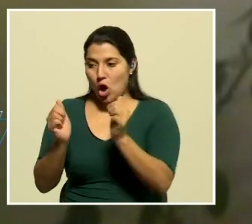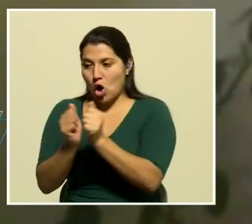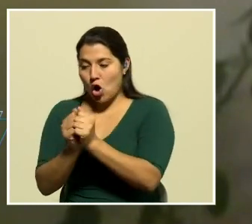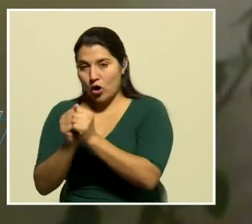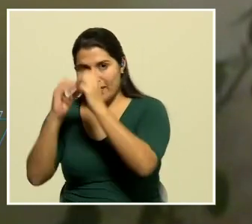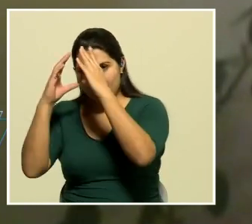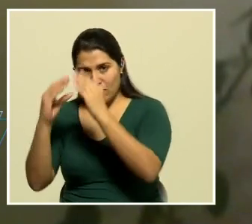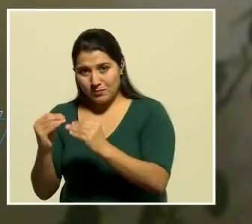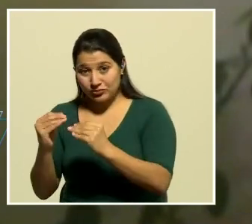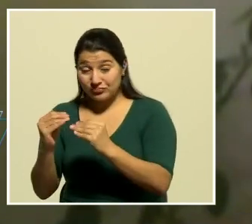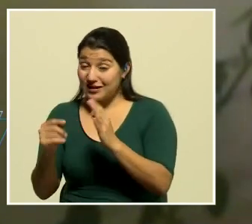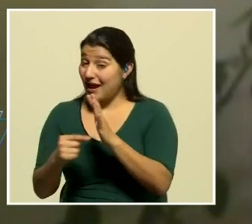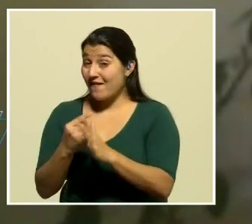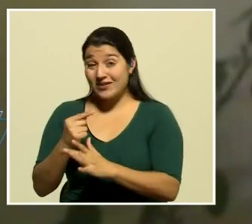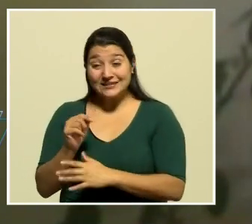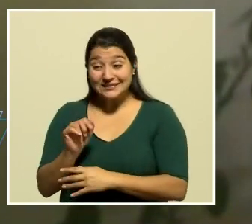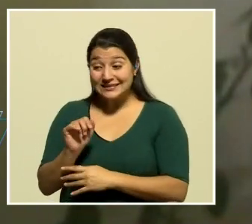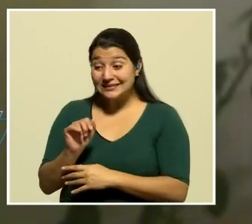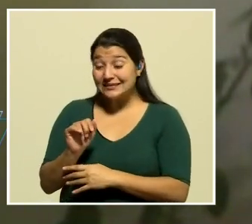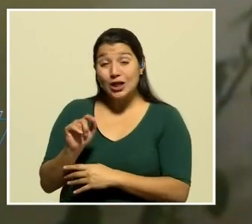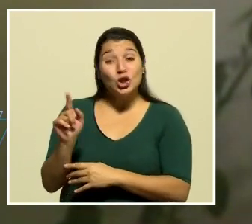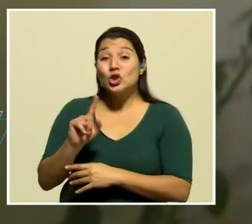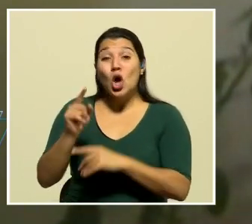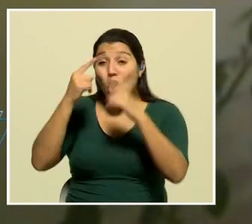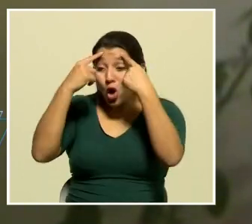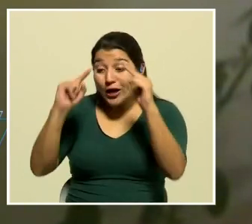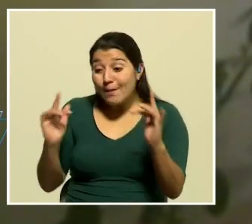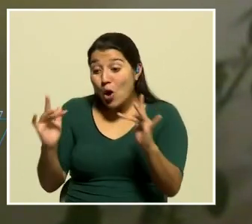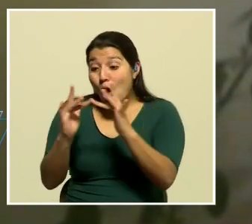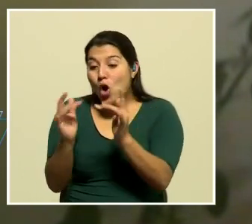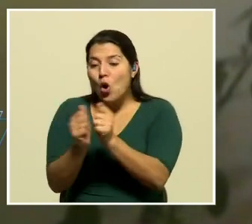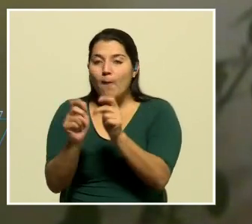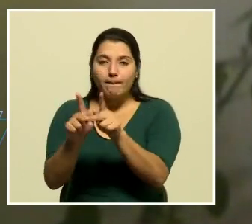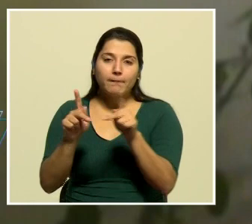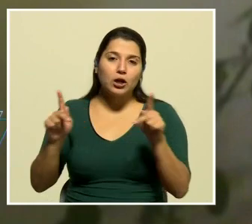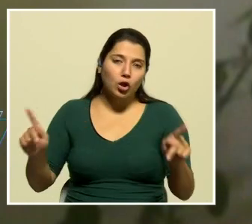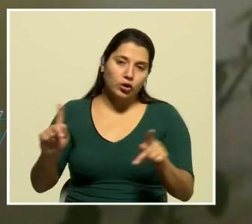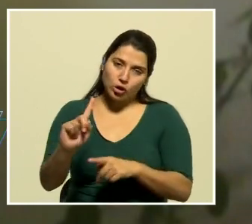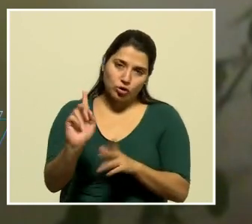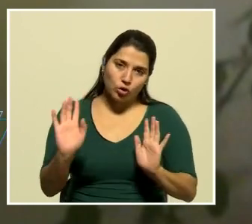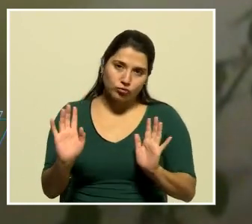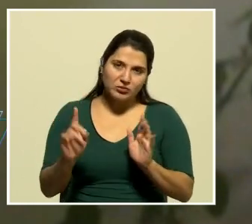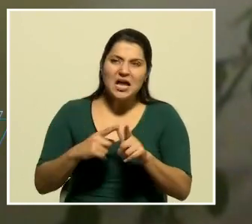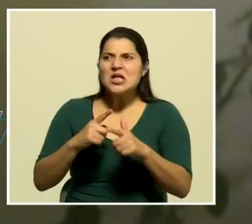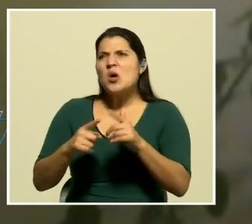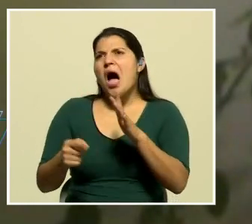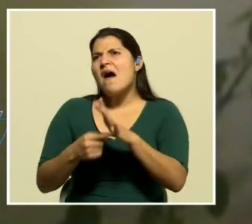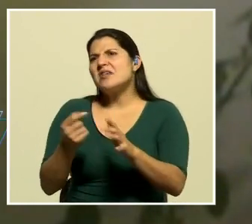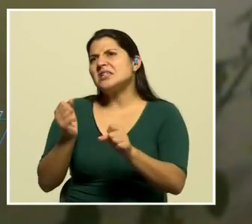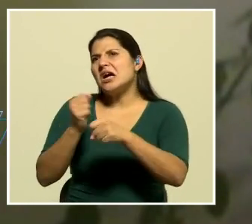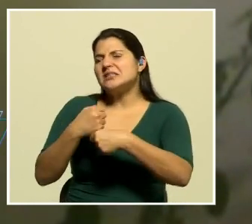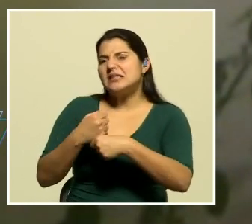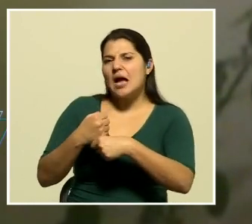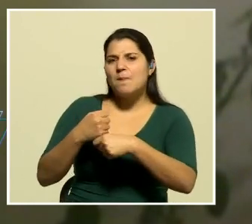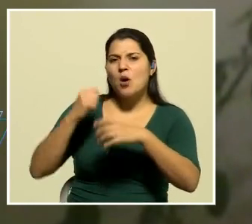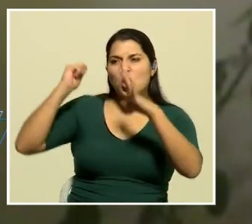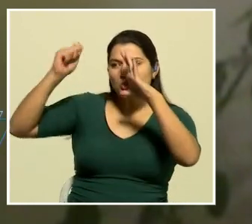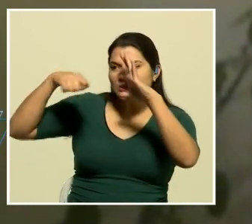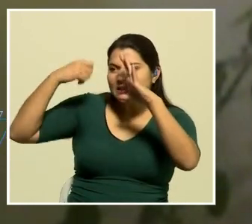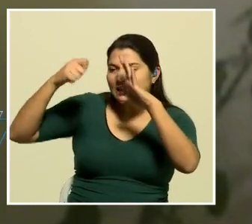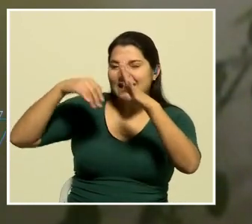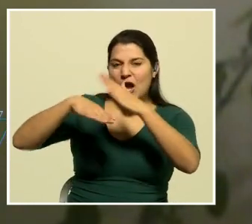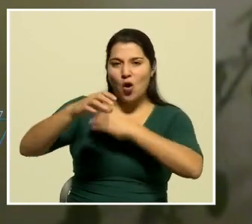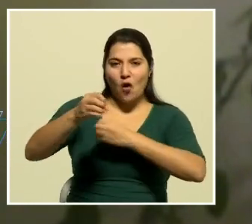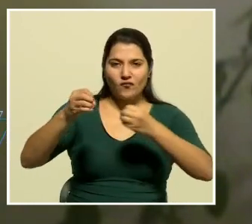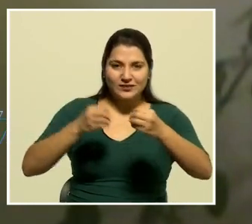a través de un periódico. Entonces hacemos algunas veces, bueno, cuando teníamos la oficina, hacíamos cine en la oficina, para recaudar